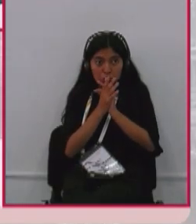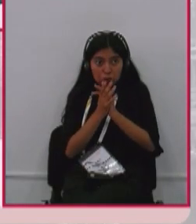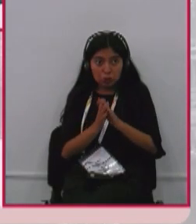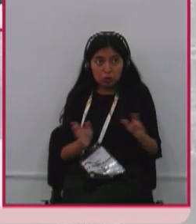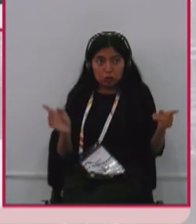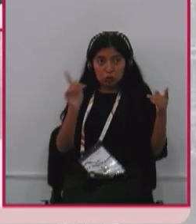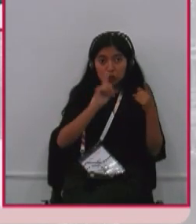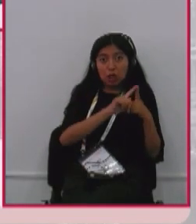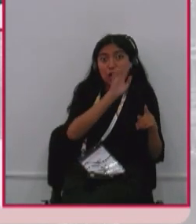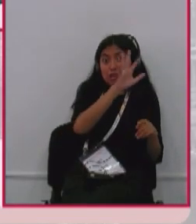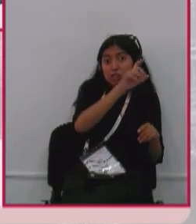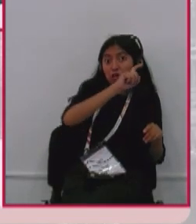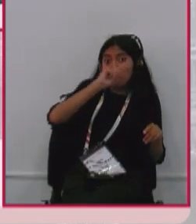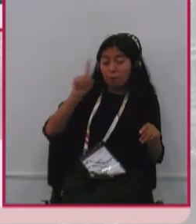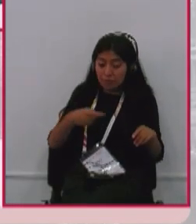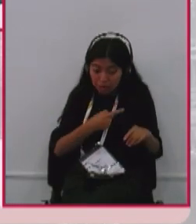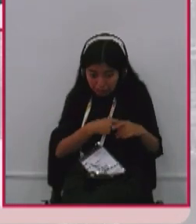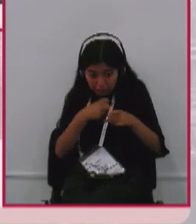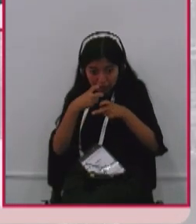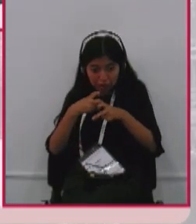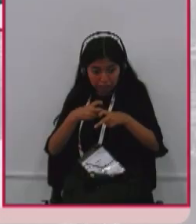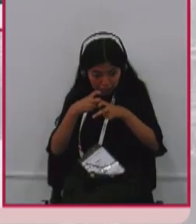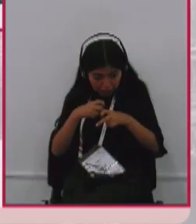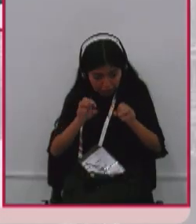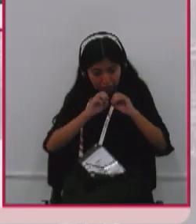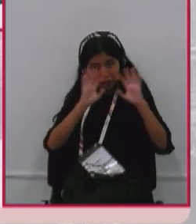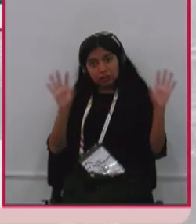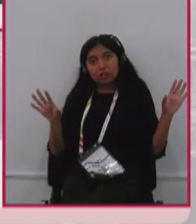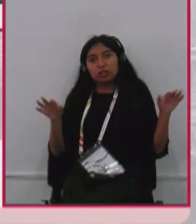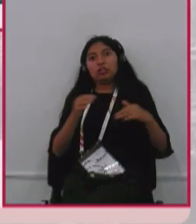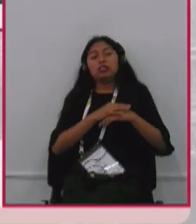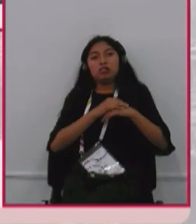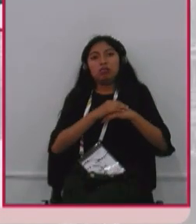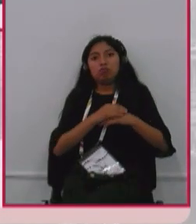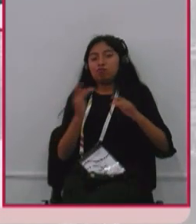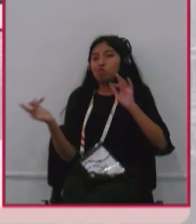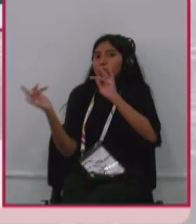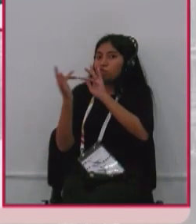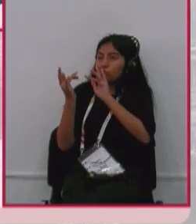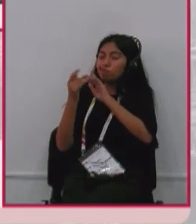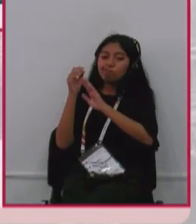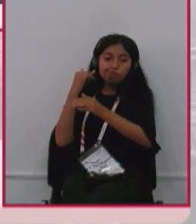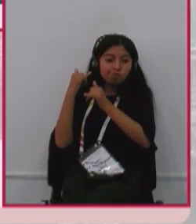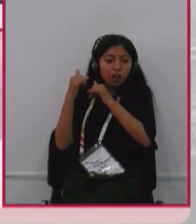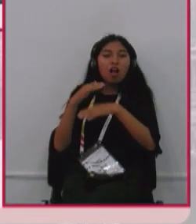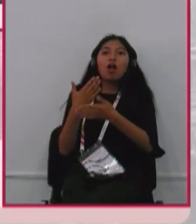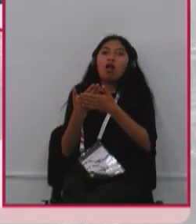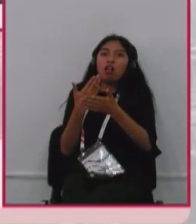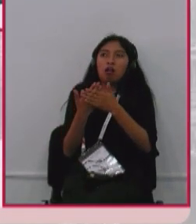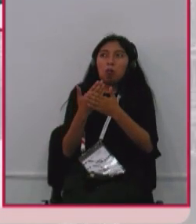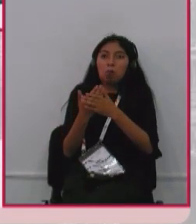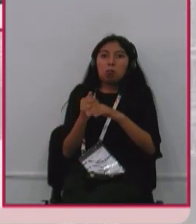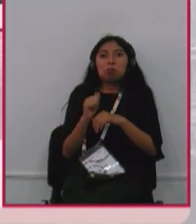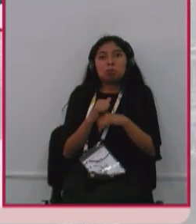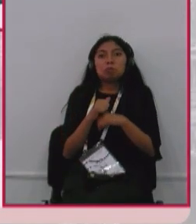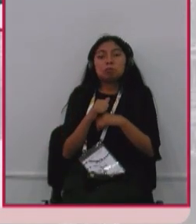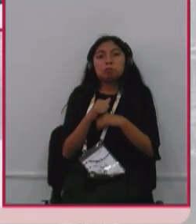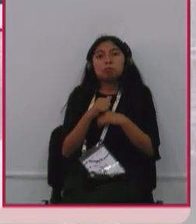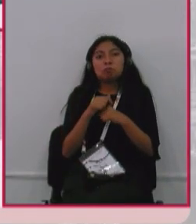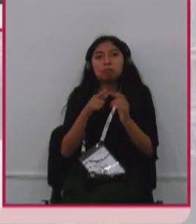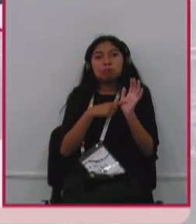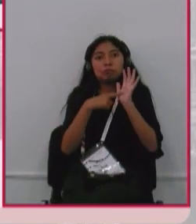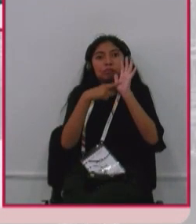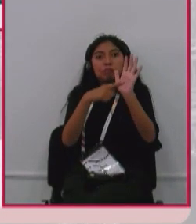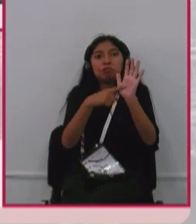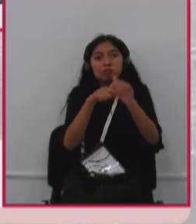5.000 toneladas por día. Nos contactaron y lo mismo, se hicieron pruebas con celdas convencionales que demostraban que